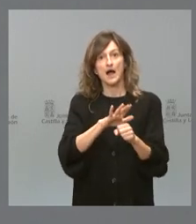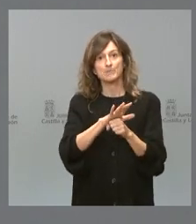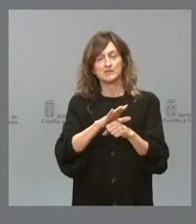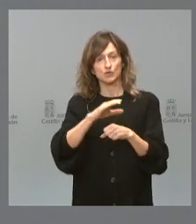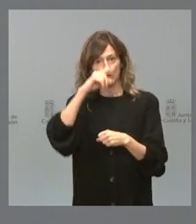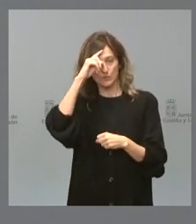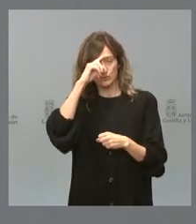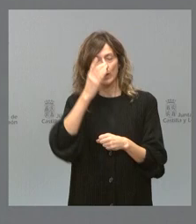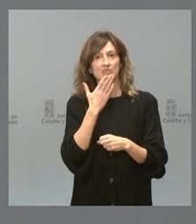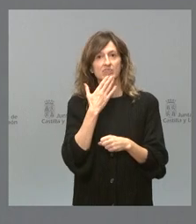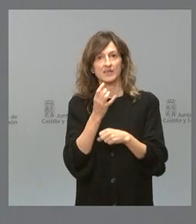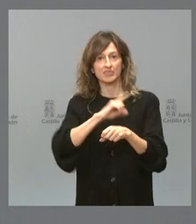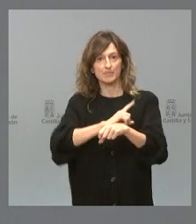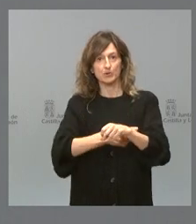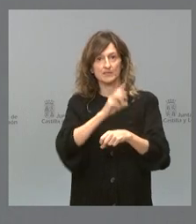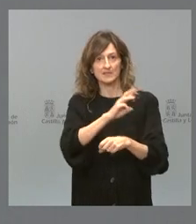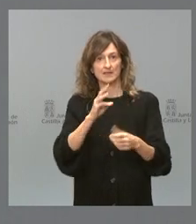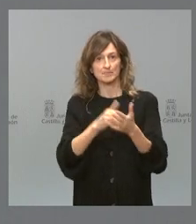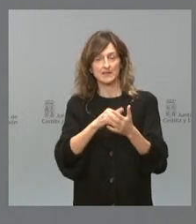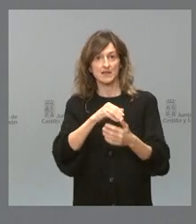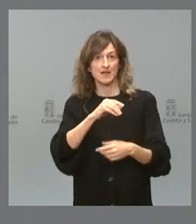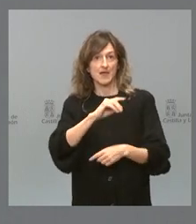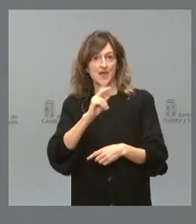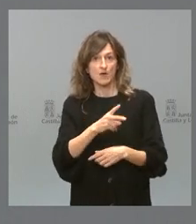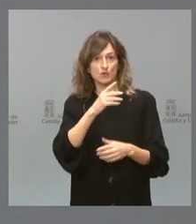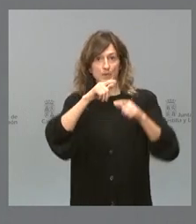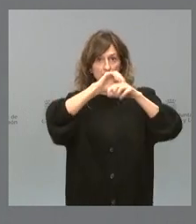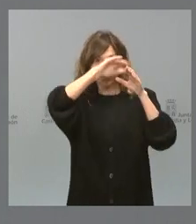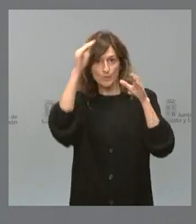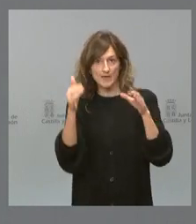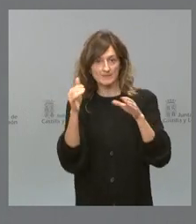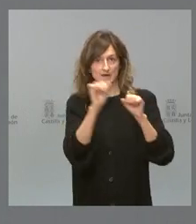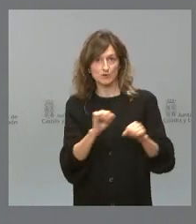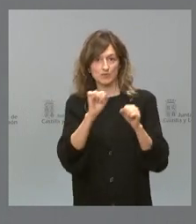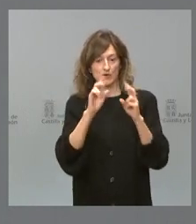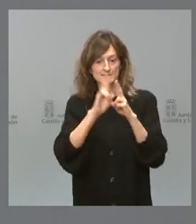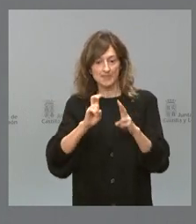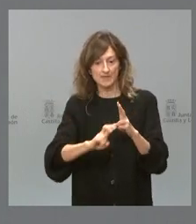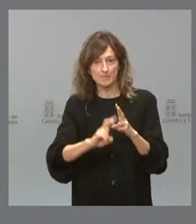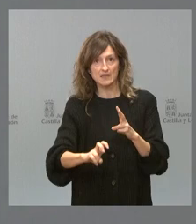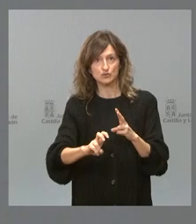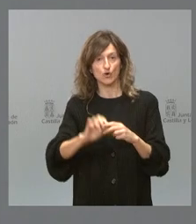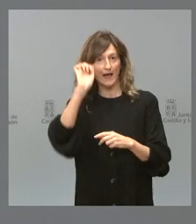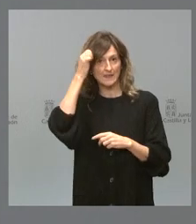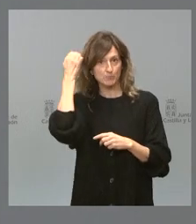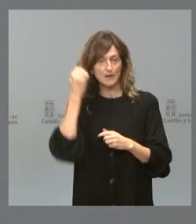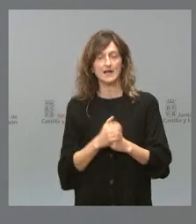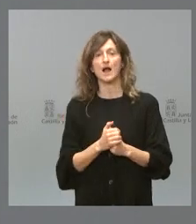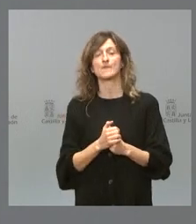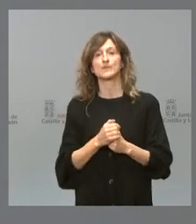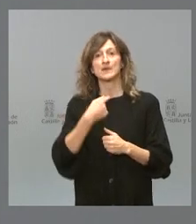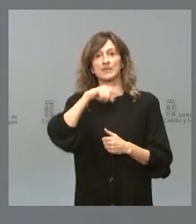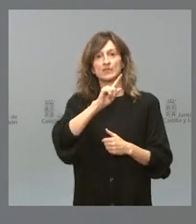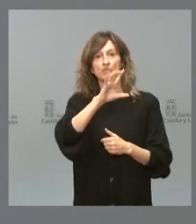de cultura turismo y deporte 300.000 euros para la construcción de una cubierta de protección en los yacimientos arqueológicos de atapuerca y